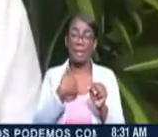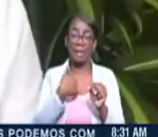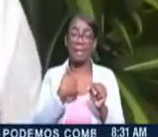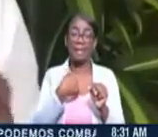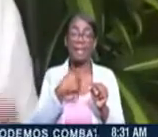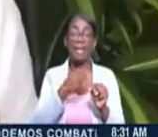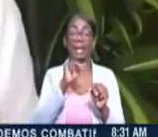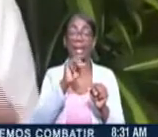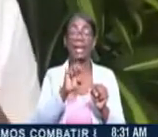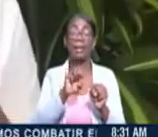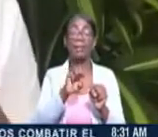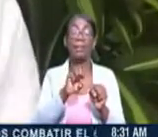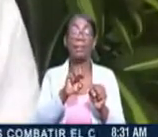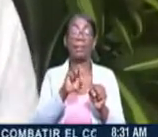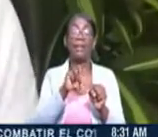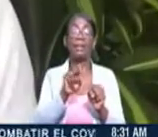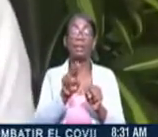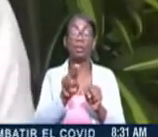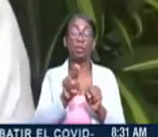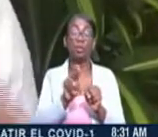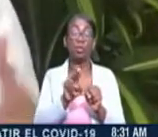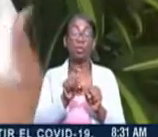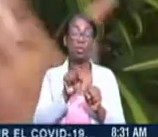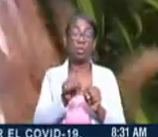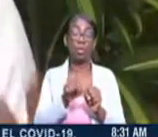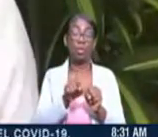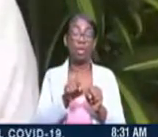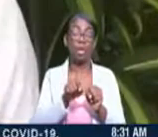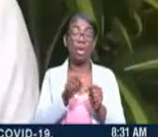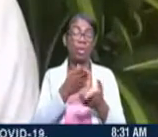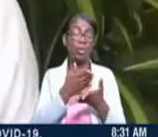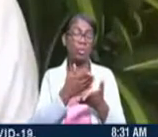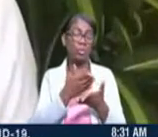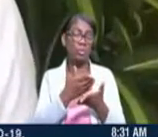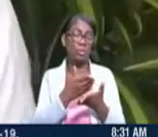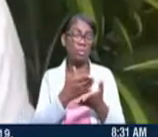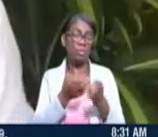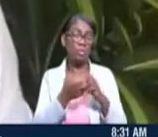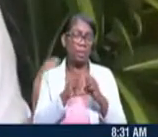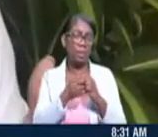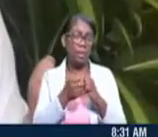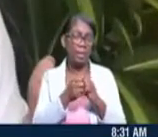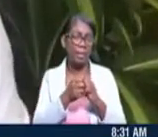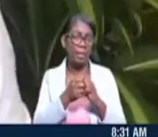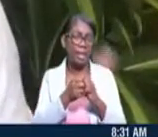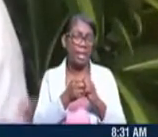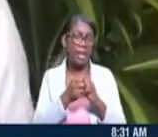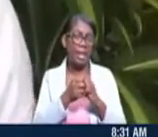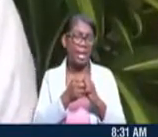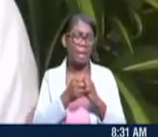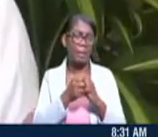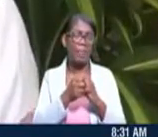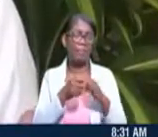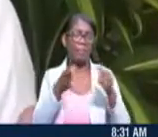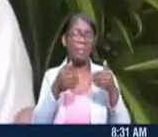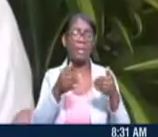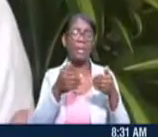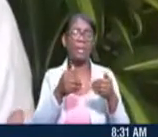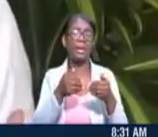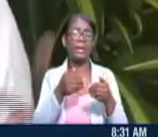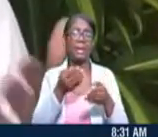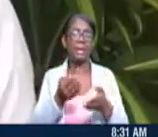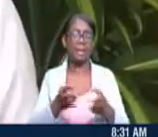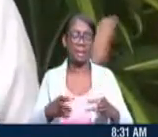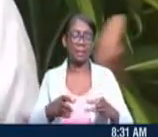obviamente han logrado obtener el pez. Uno de los problemas que también se tiene es que en Panamá se está